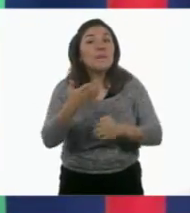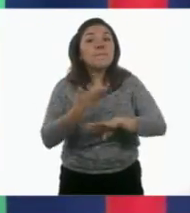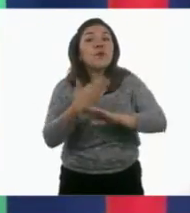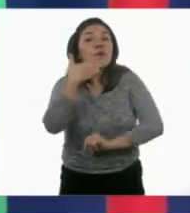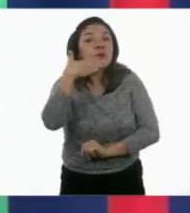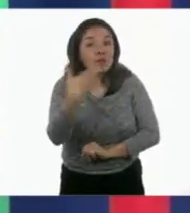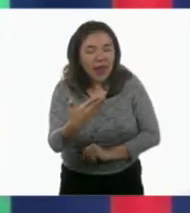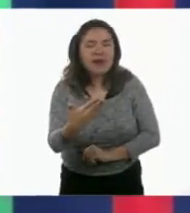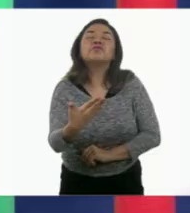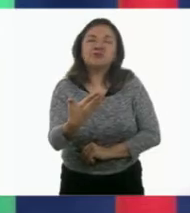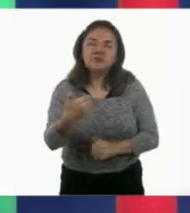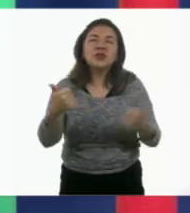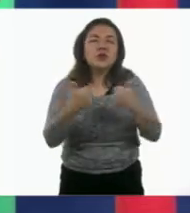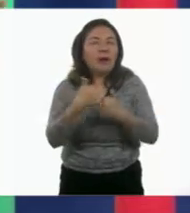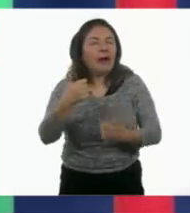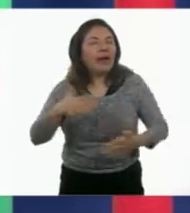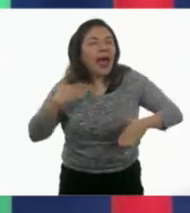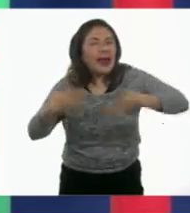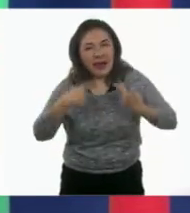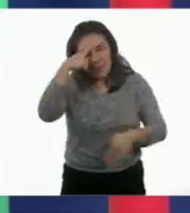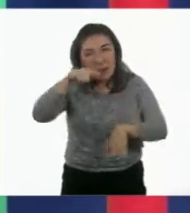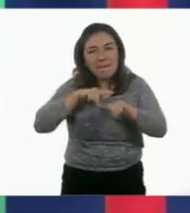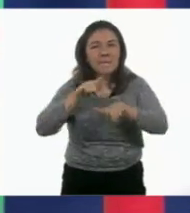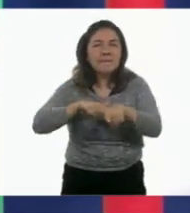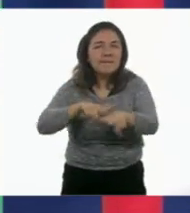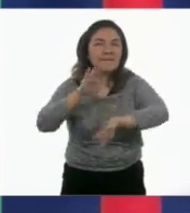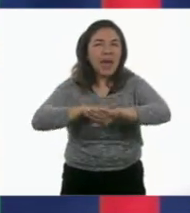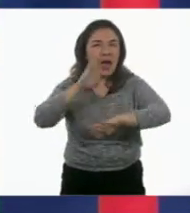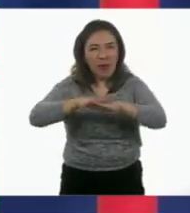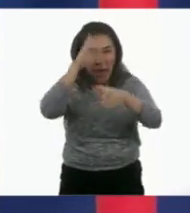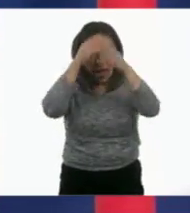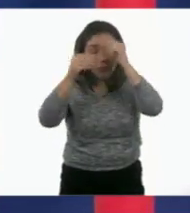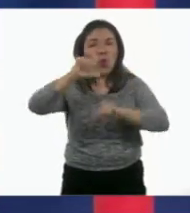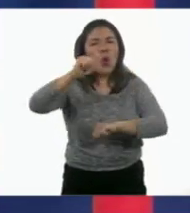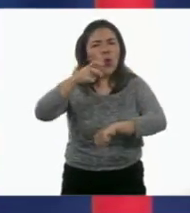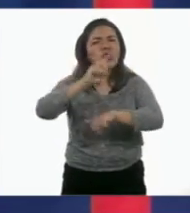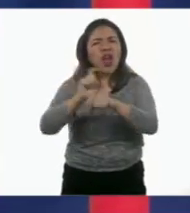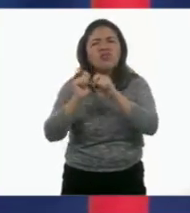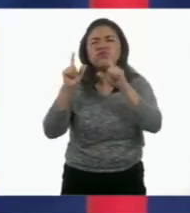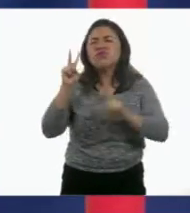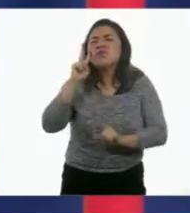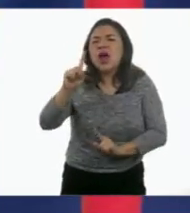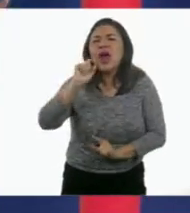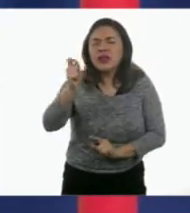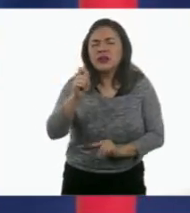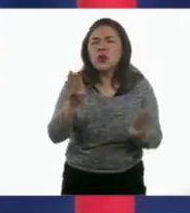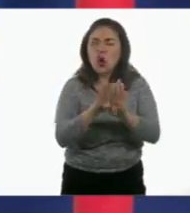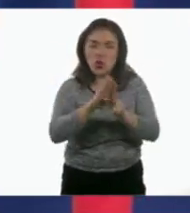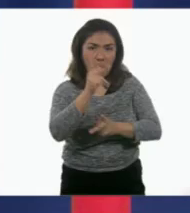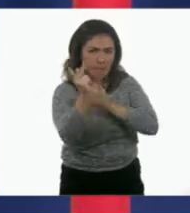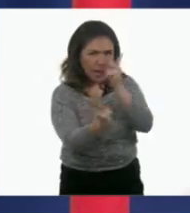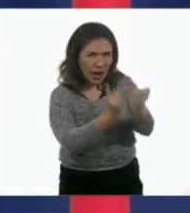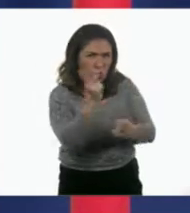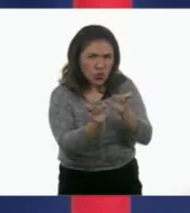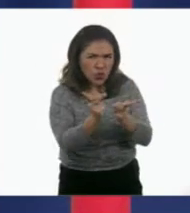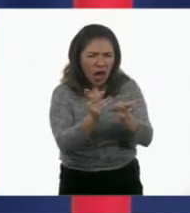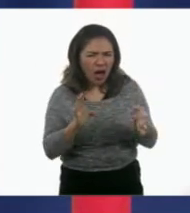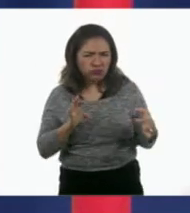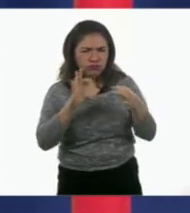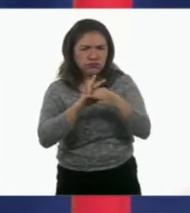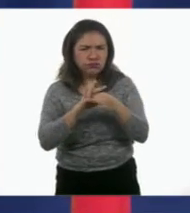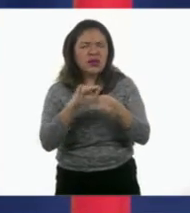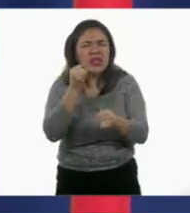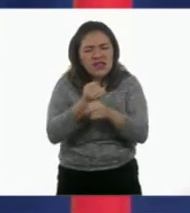muy bien y con muchos ánimos para aprender. Hoy trabajaremos con la relación que hay entre las preguntas y la